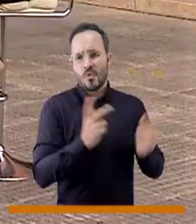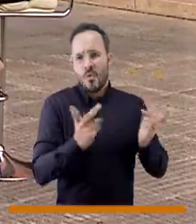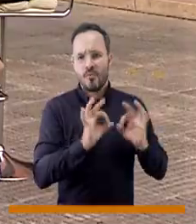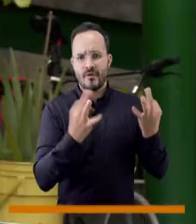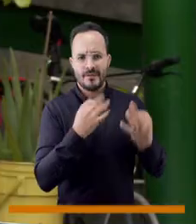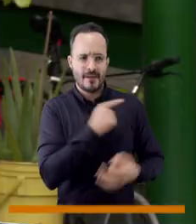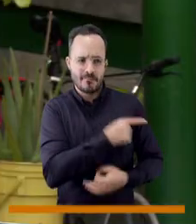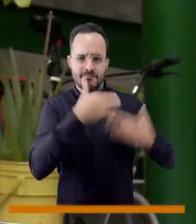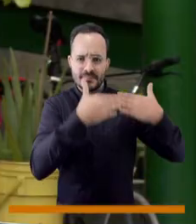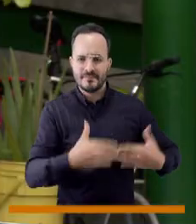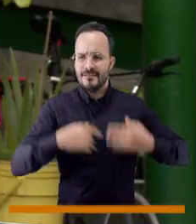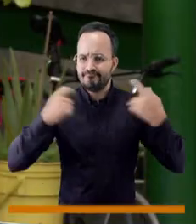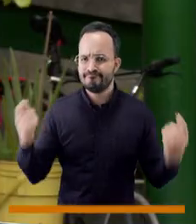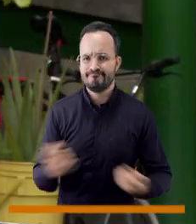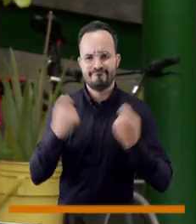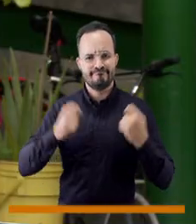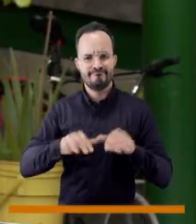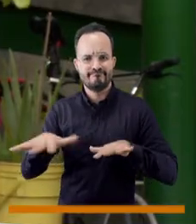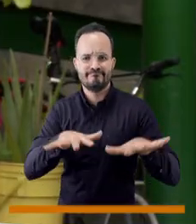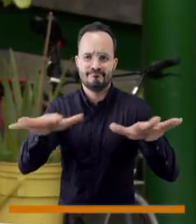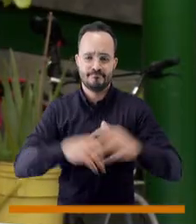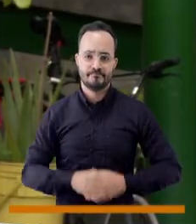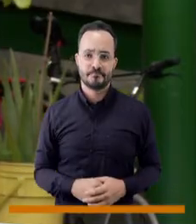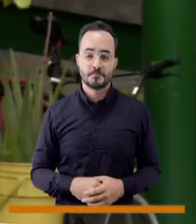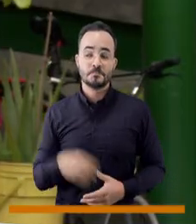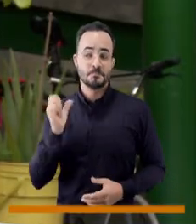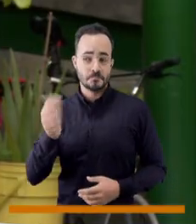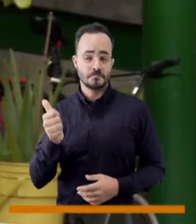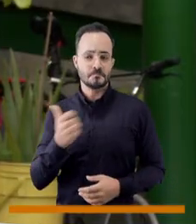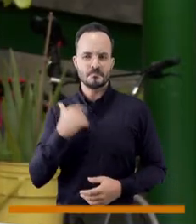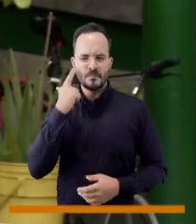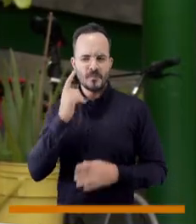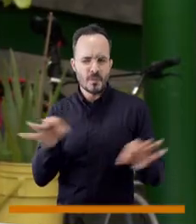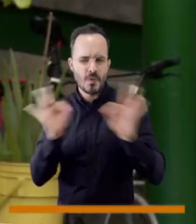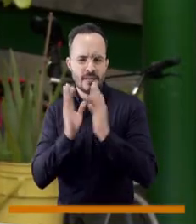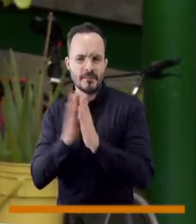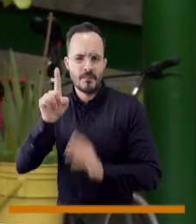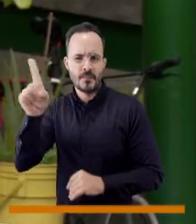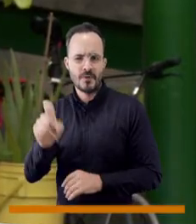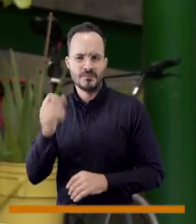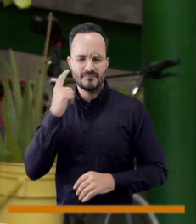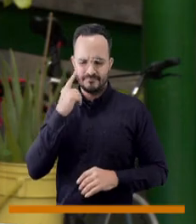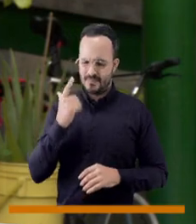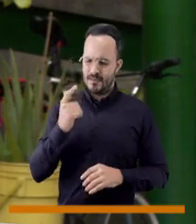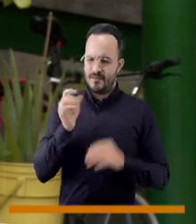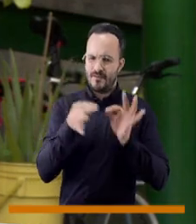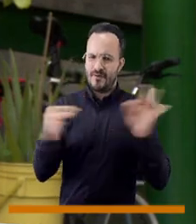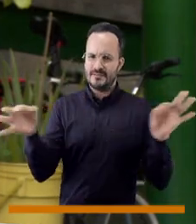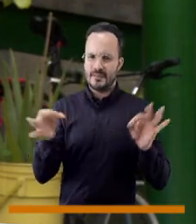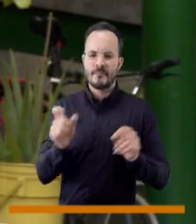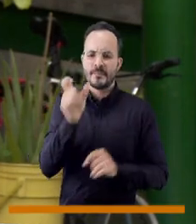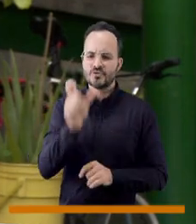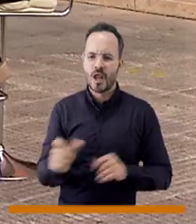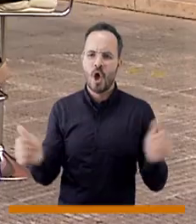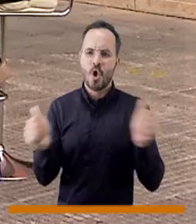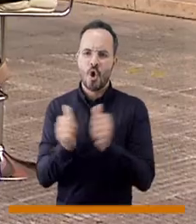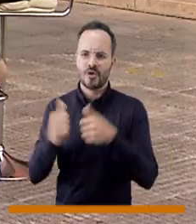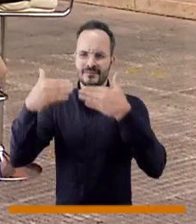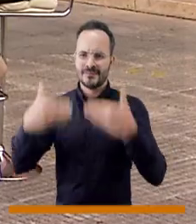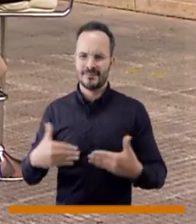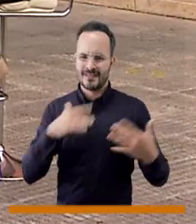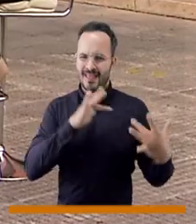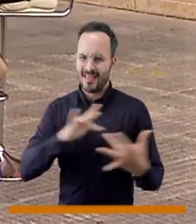Y empecemos por esa definición que me parece muy importante para el público. ¿Por qué decir persona con